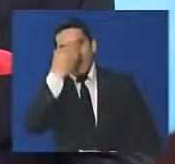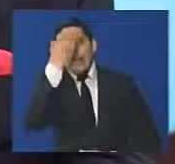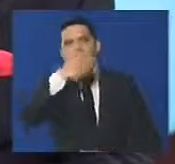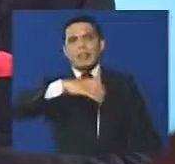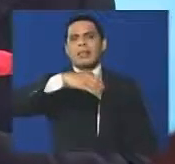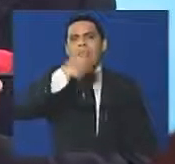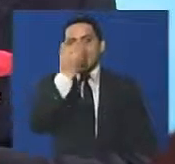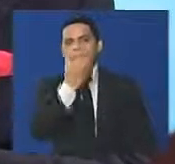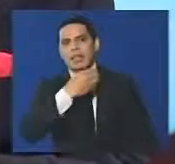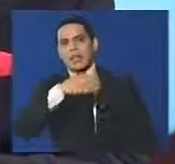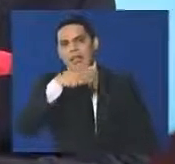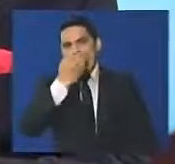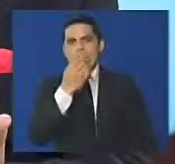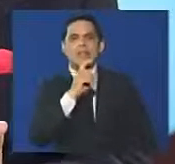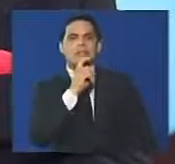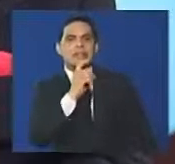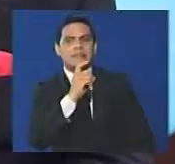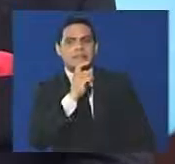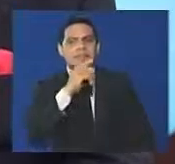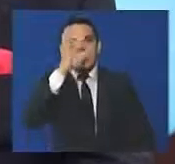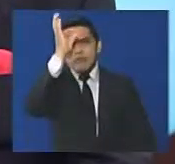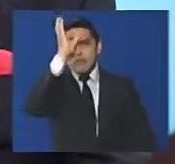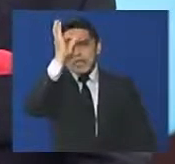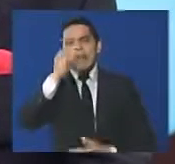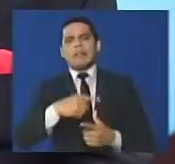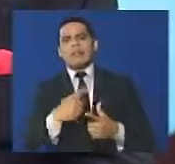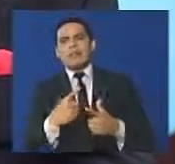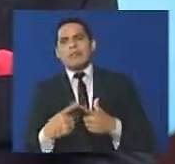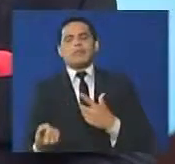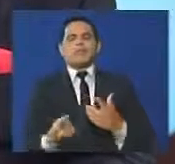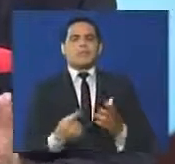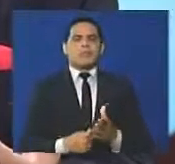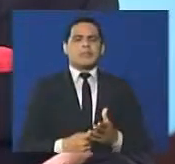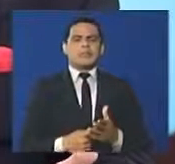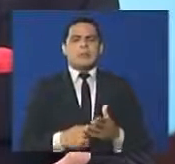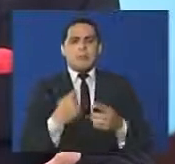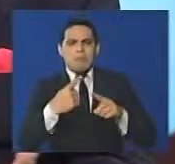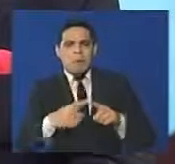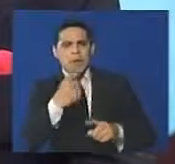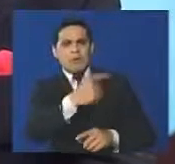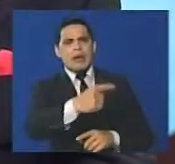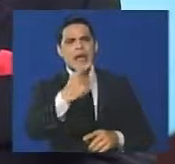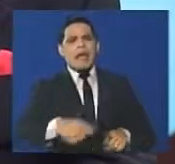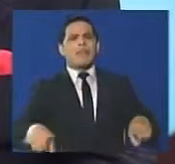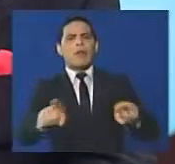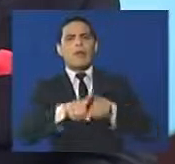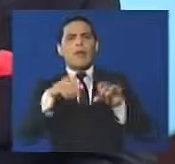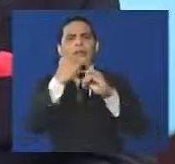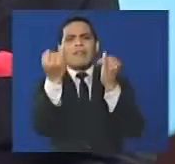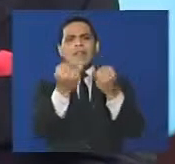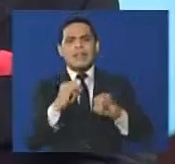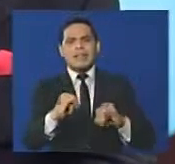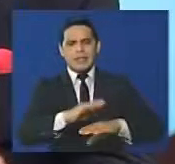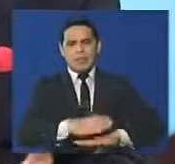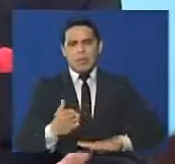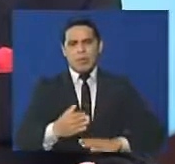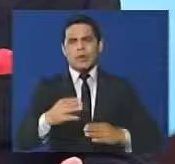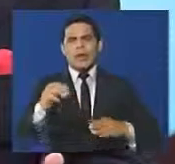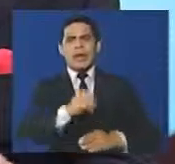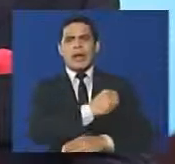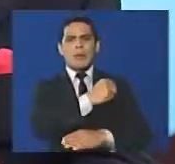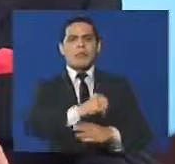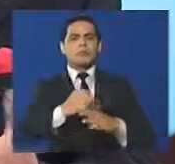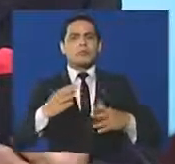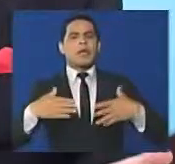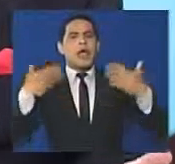lo que es una nota o una canción. Entonces no es que sea, pero ellos son felices igual, porque la música, hay música